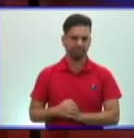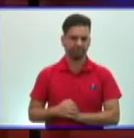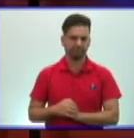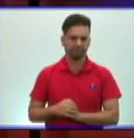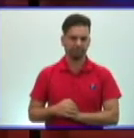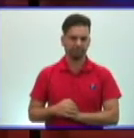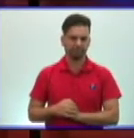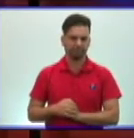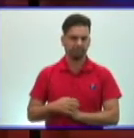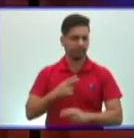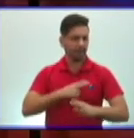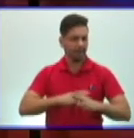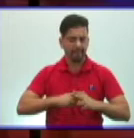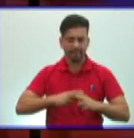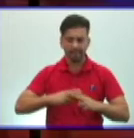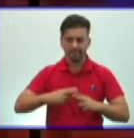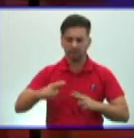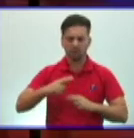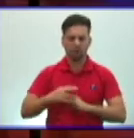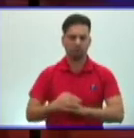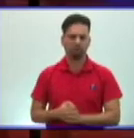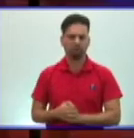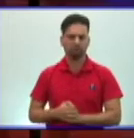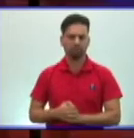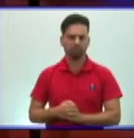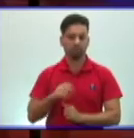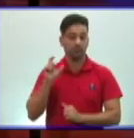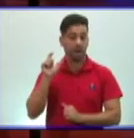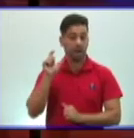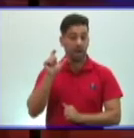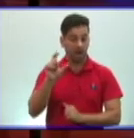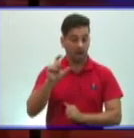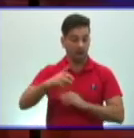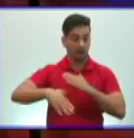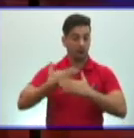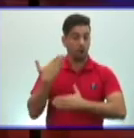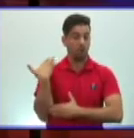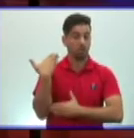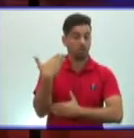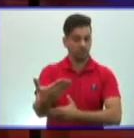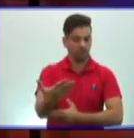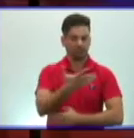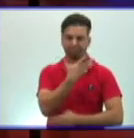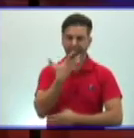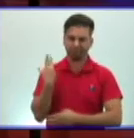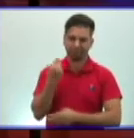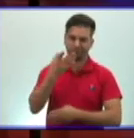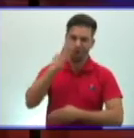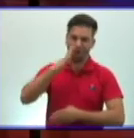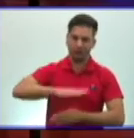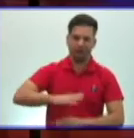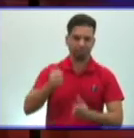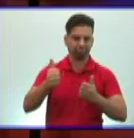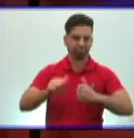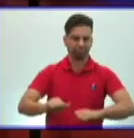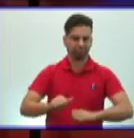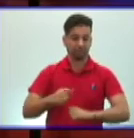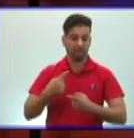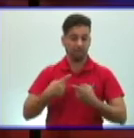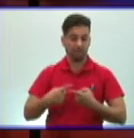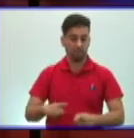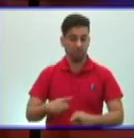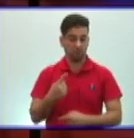desaparecer, pero solo cuando se eliminen las formas de explotación y las hegemonías que imponen determinada